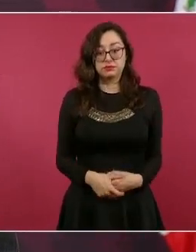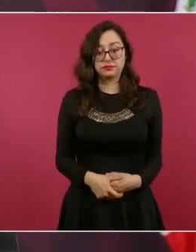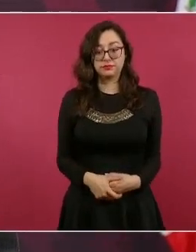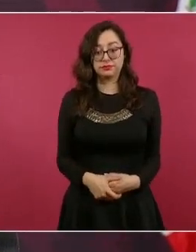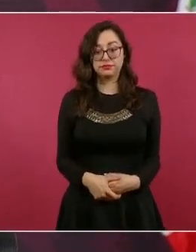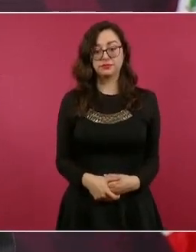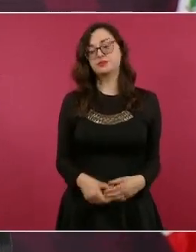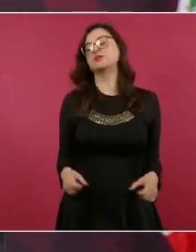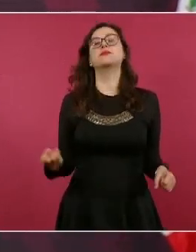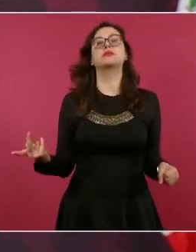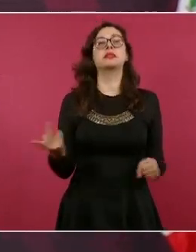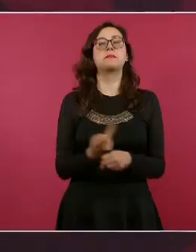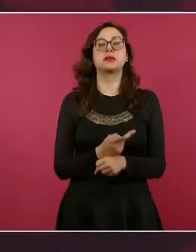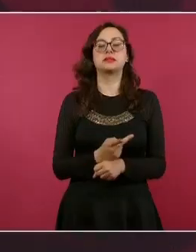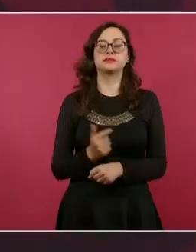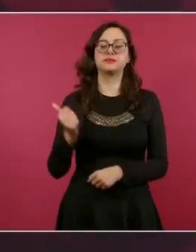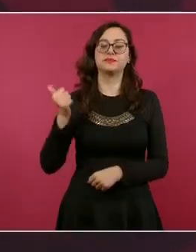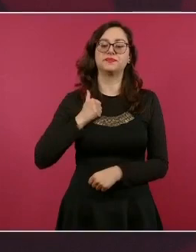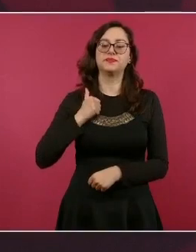utilizaron una palabra